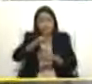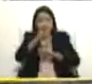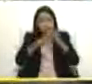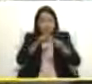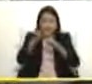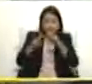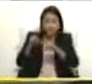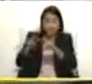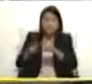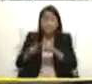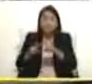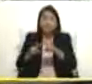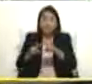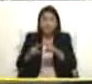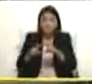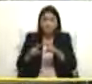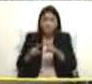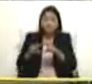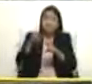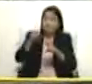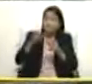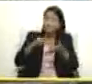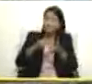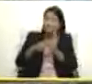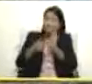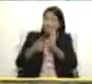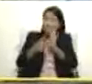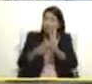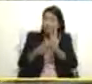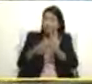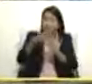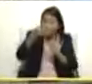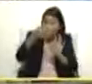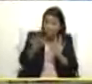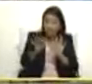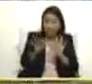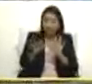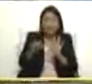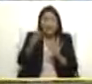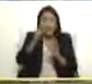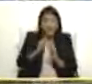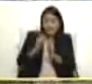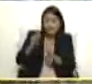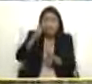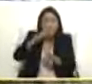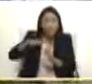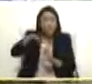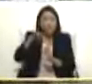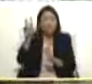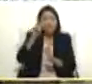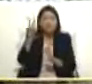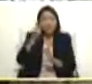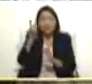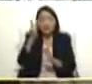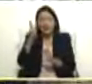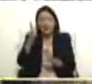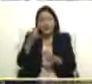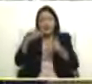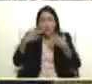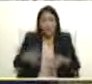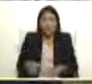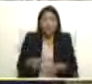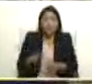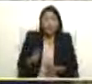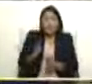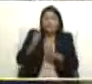que le da nuevamente al pueblo de Venezuela ese